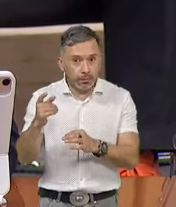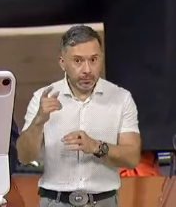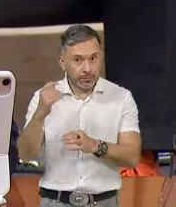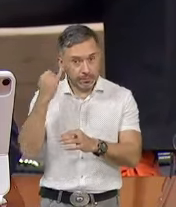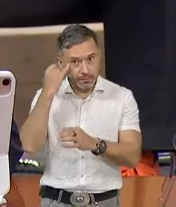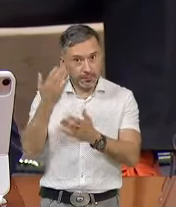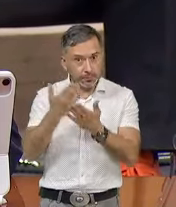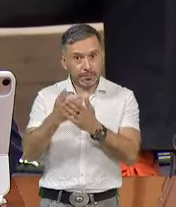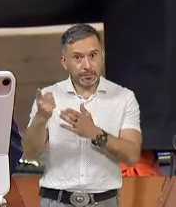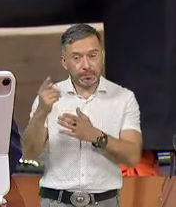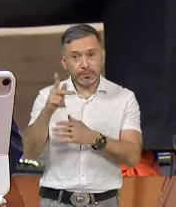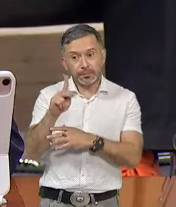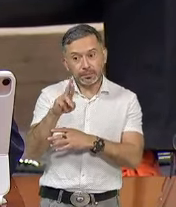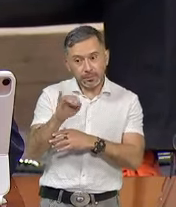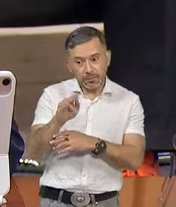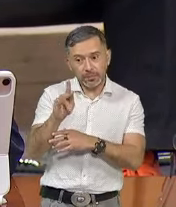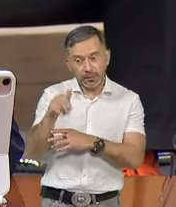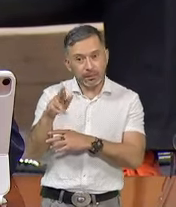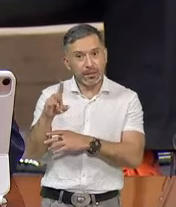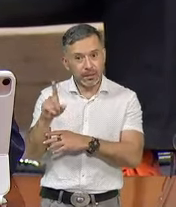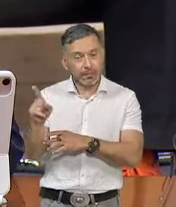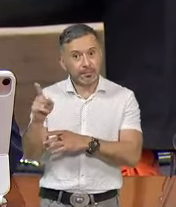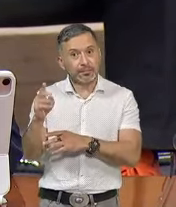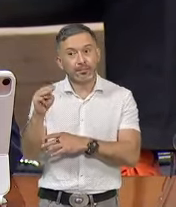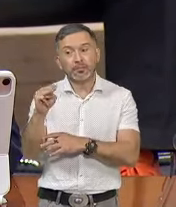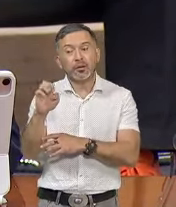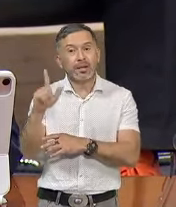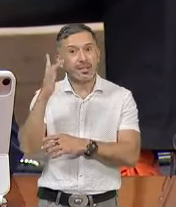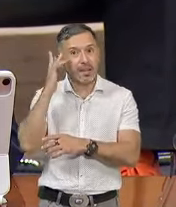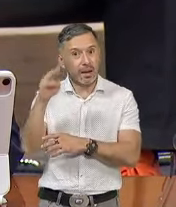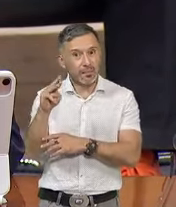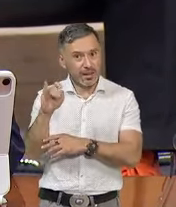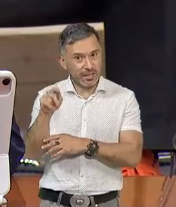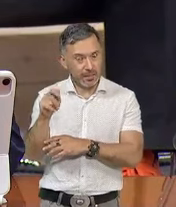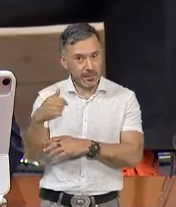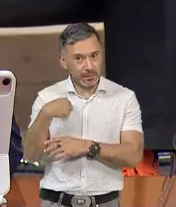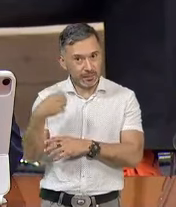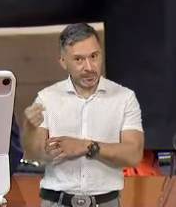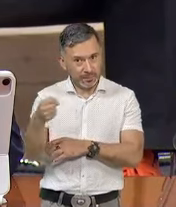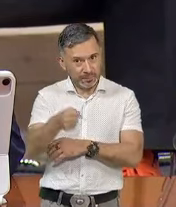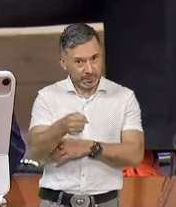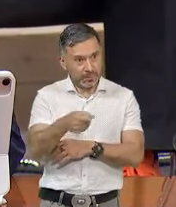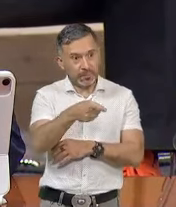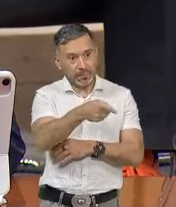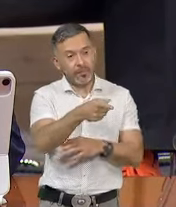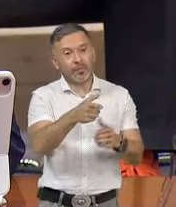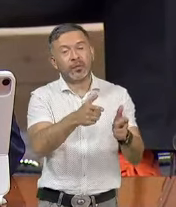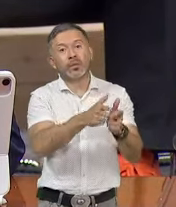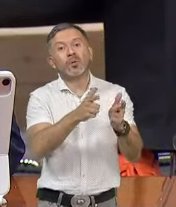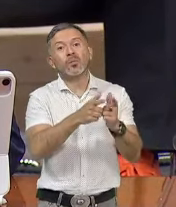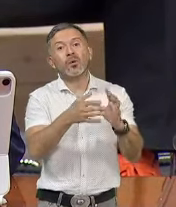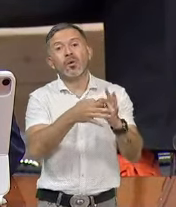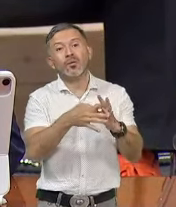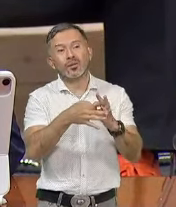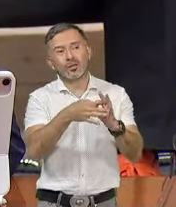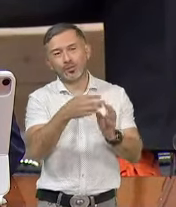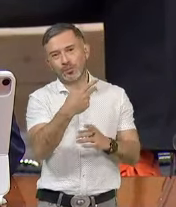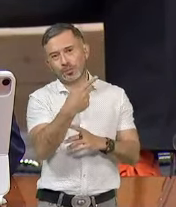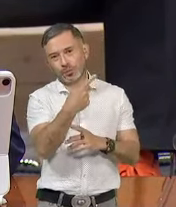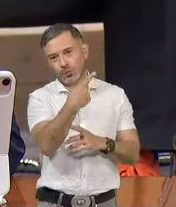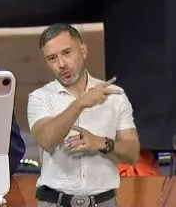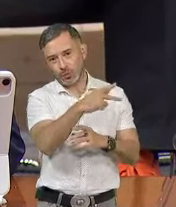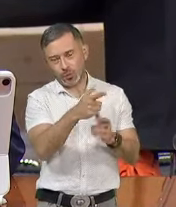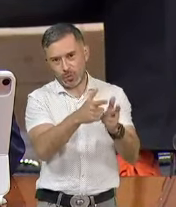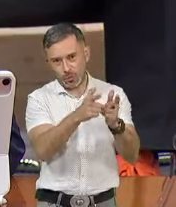la coalición del pripan PRD y la coalición oficialista la de